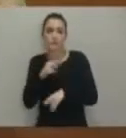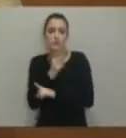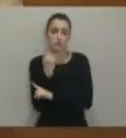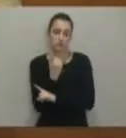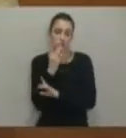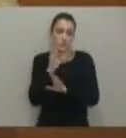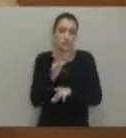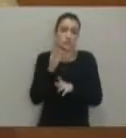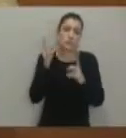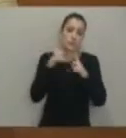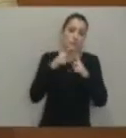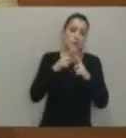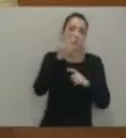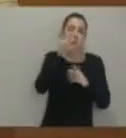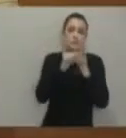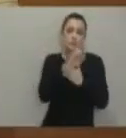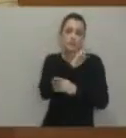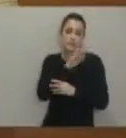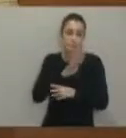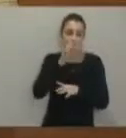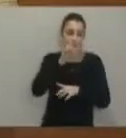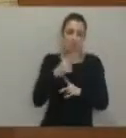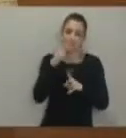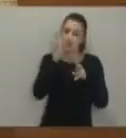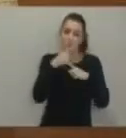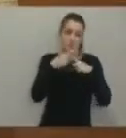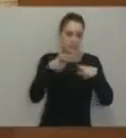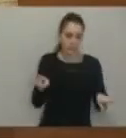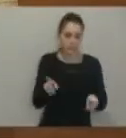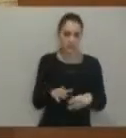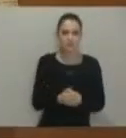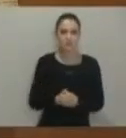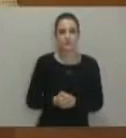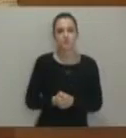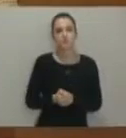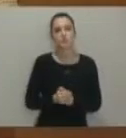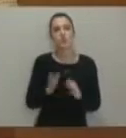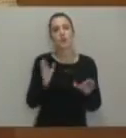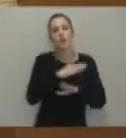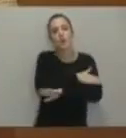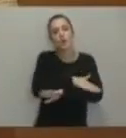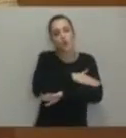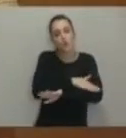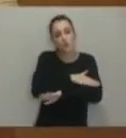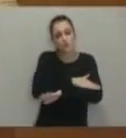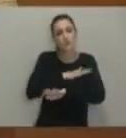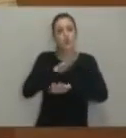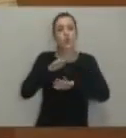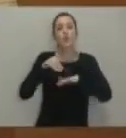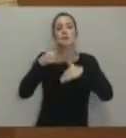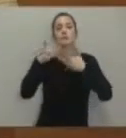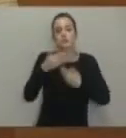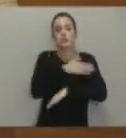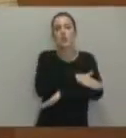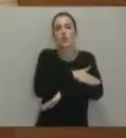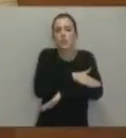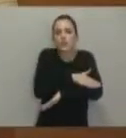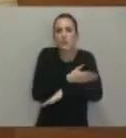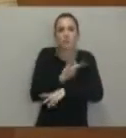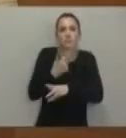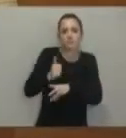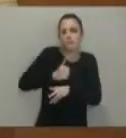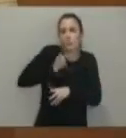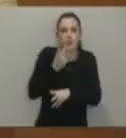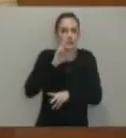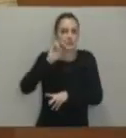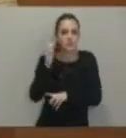hablando seguramente hoy de una cuestión bien distinta. El Gobierno ha tenido, por lo tanto, al alcance de su mano otras alternativas desde el derecho